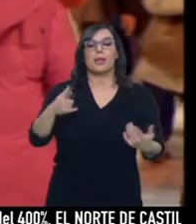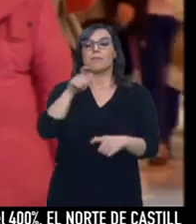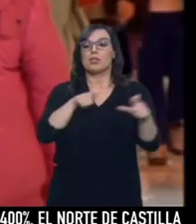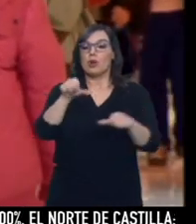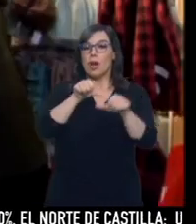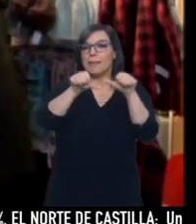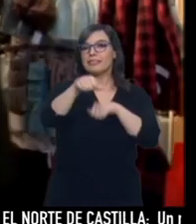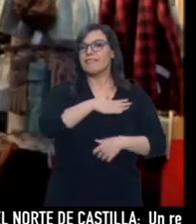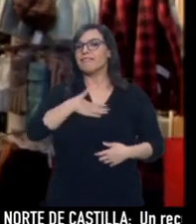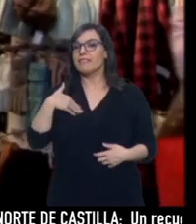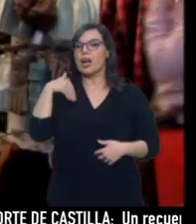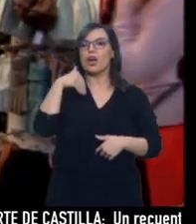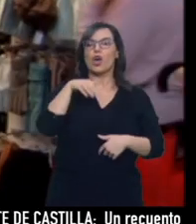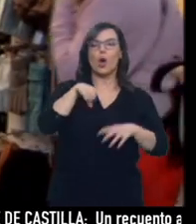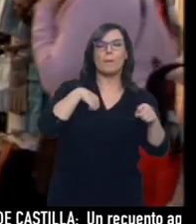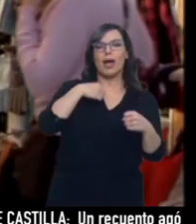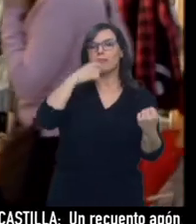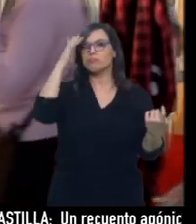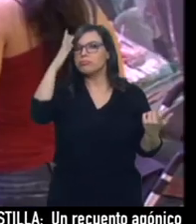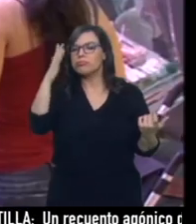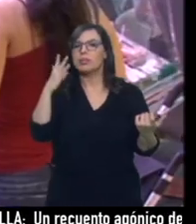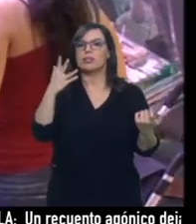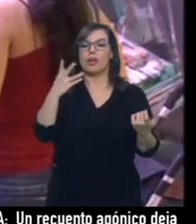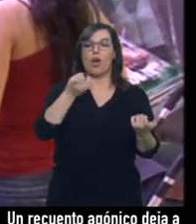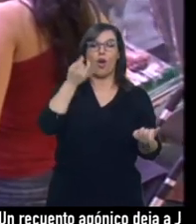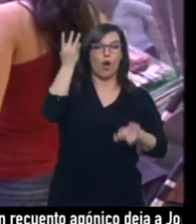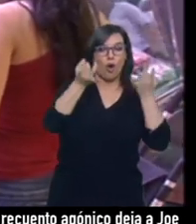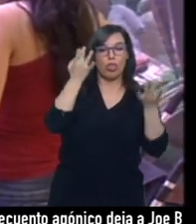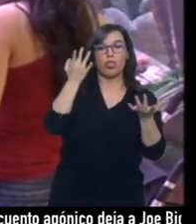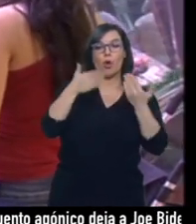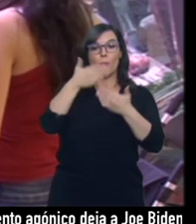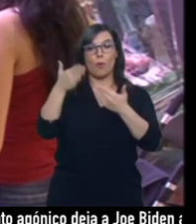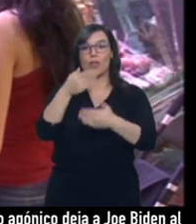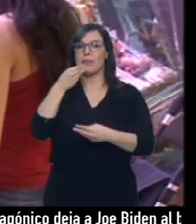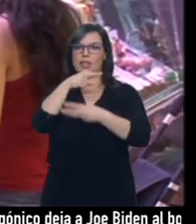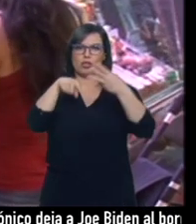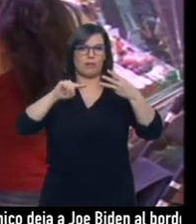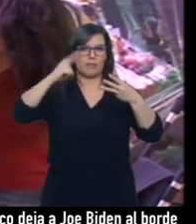para estos próximos meses, el ocio, la moda y la alimentación siguen a la cabeza.